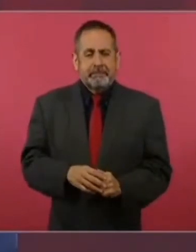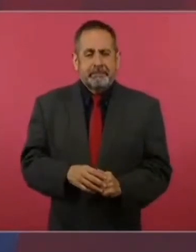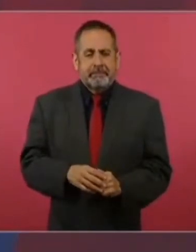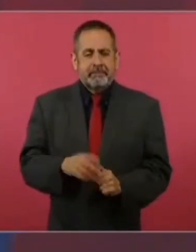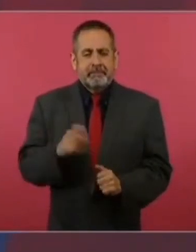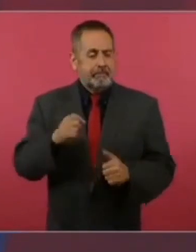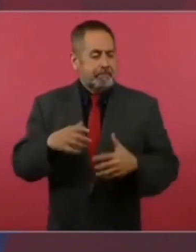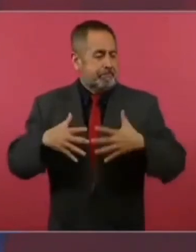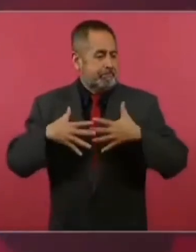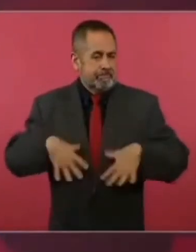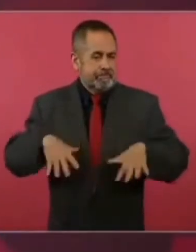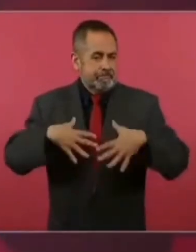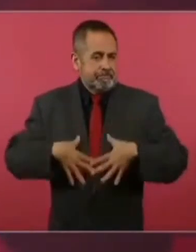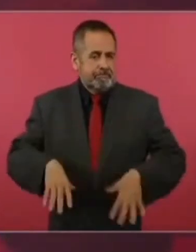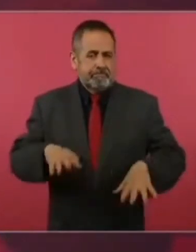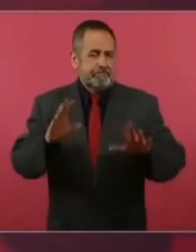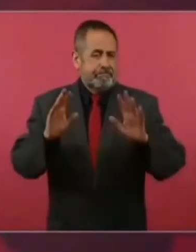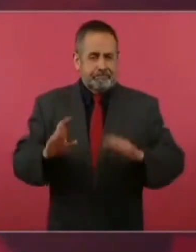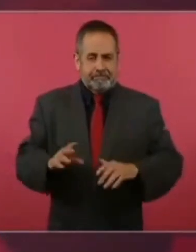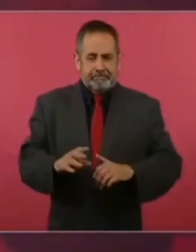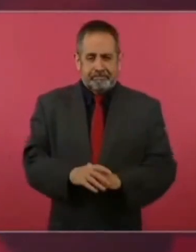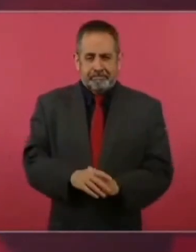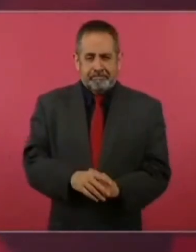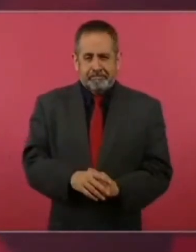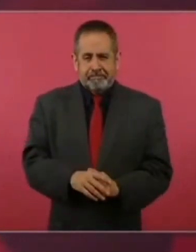o un vestido